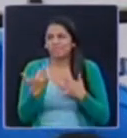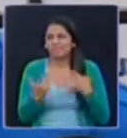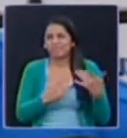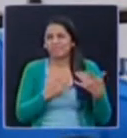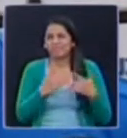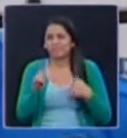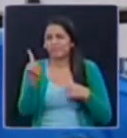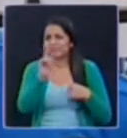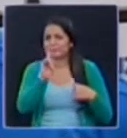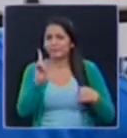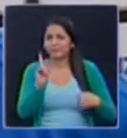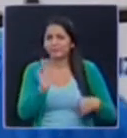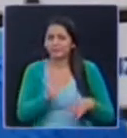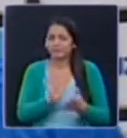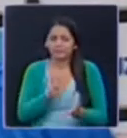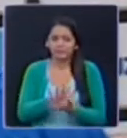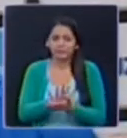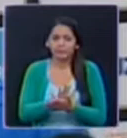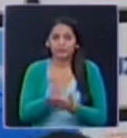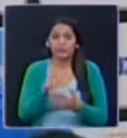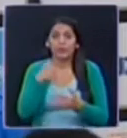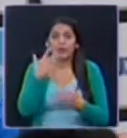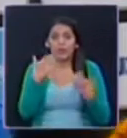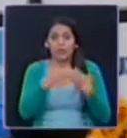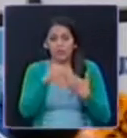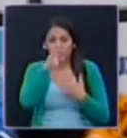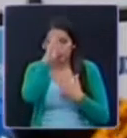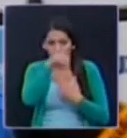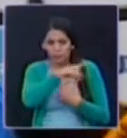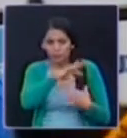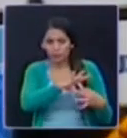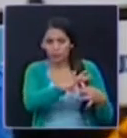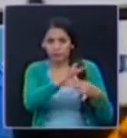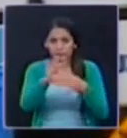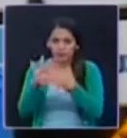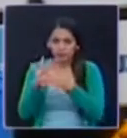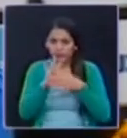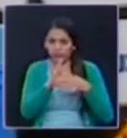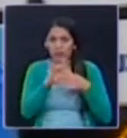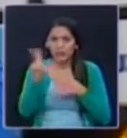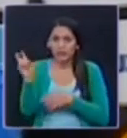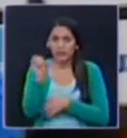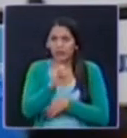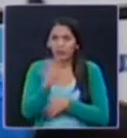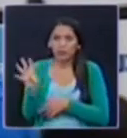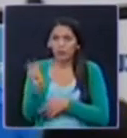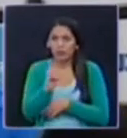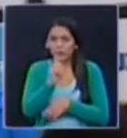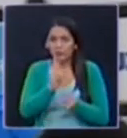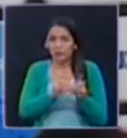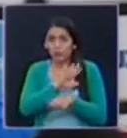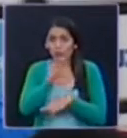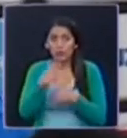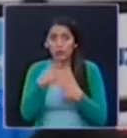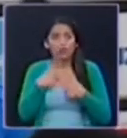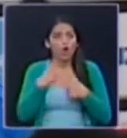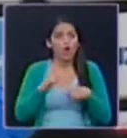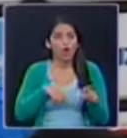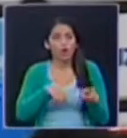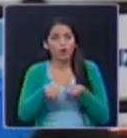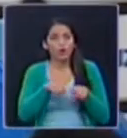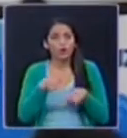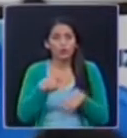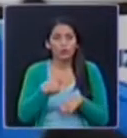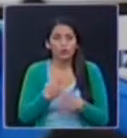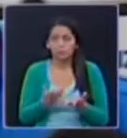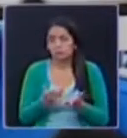porque adentro hay una relación bárbara, todos tiramos para adelante, han ido 30, 40 jugadores y todos quieren jugar, todos quieren estar, hay jugadores que no